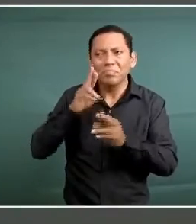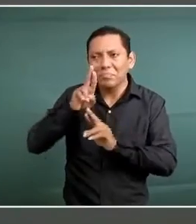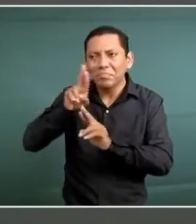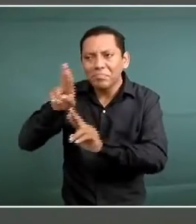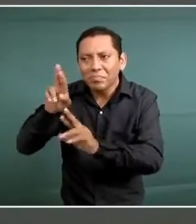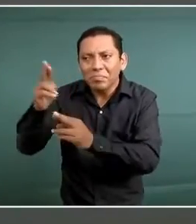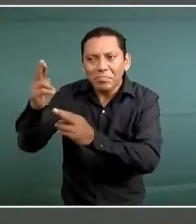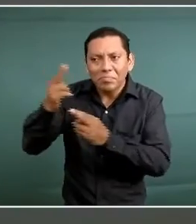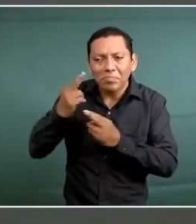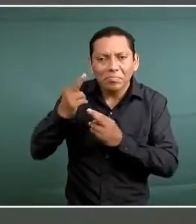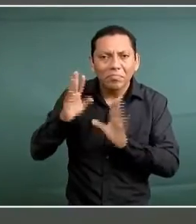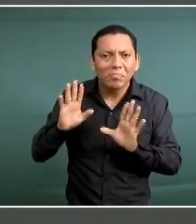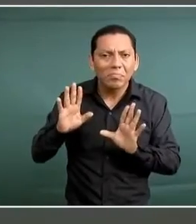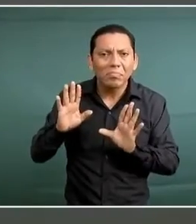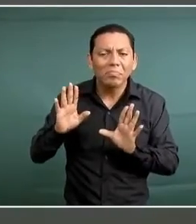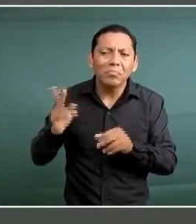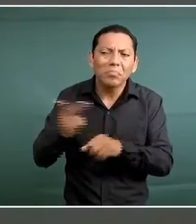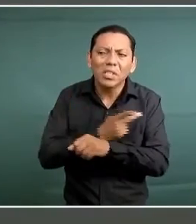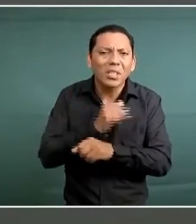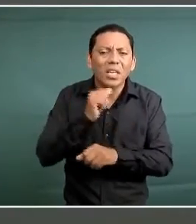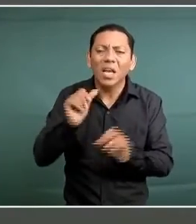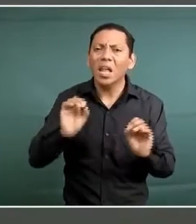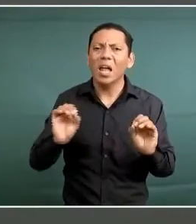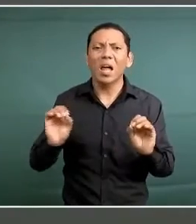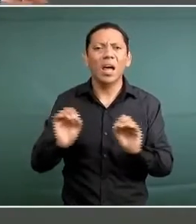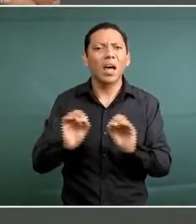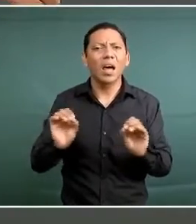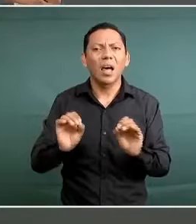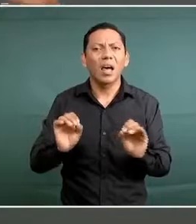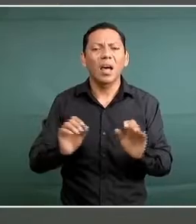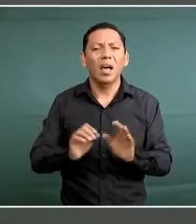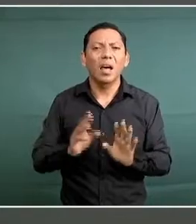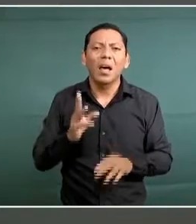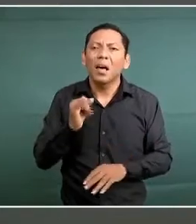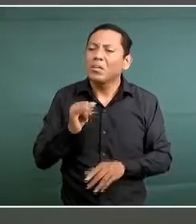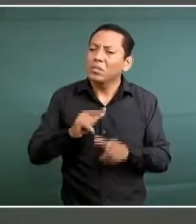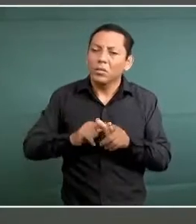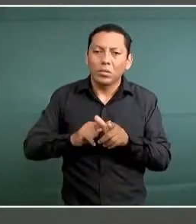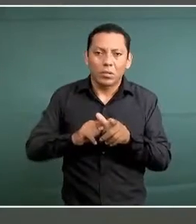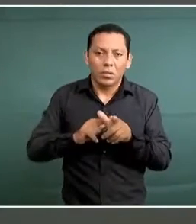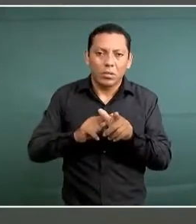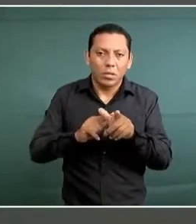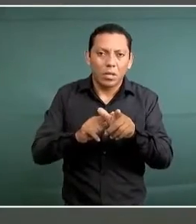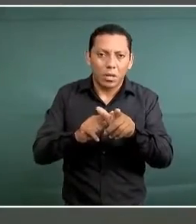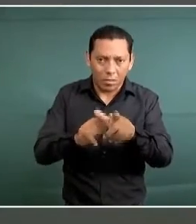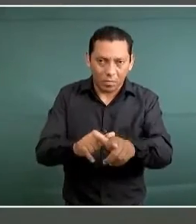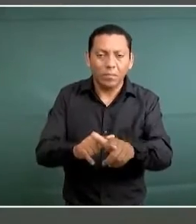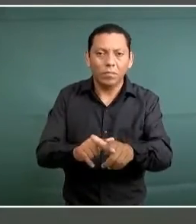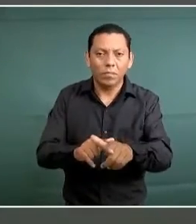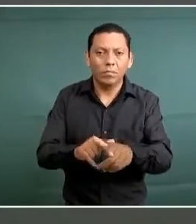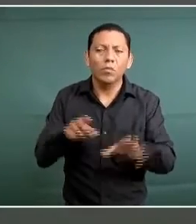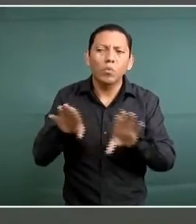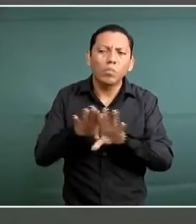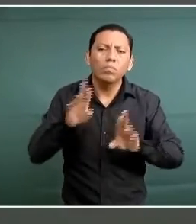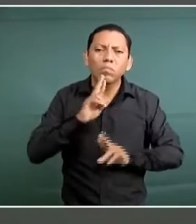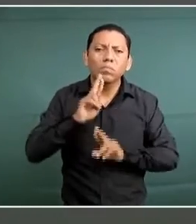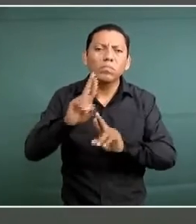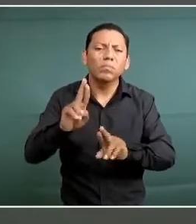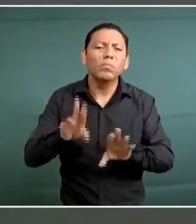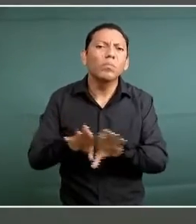absolutamente nada así seguimos y como resolvemos